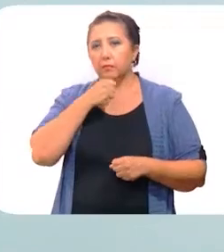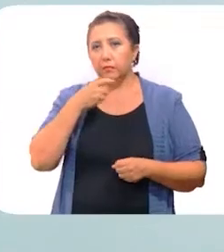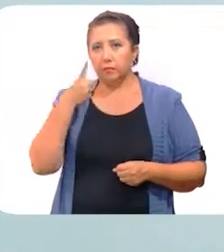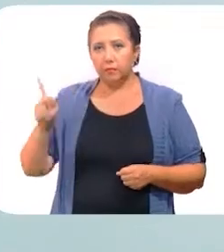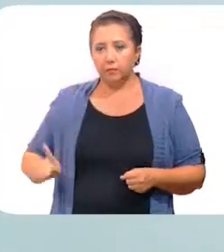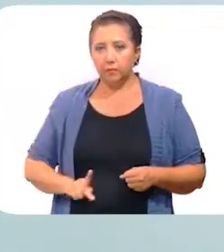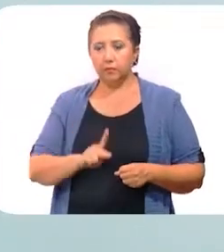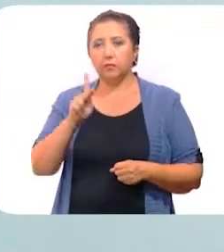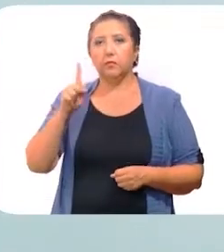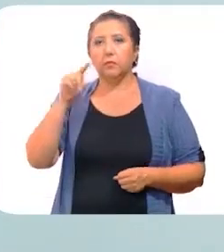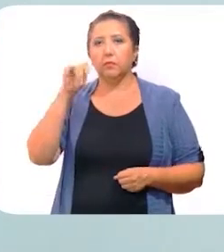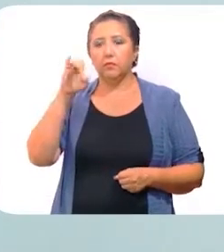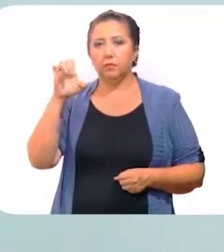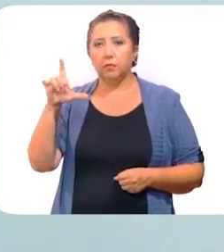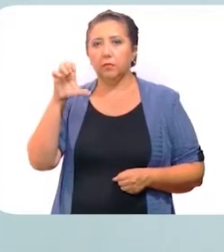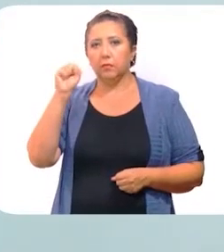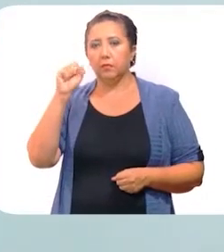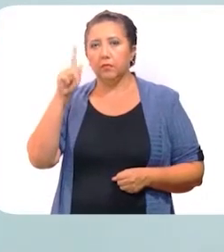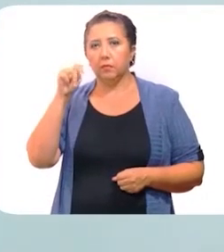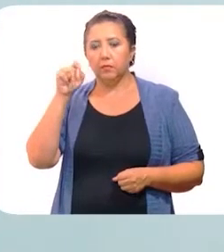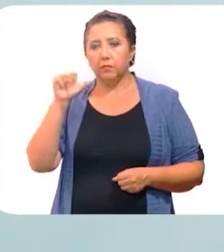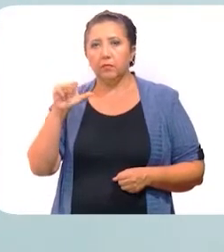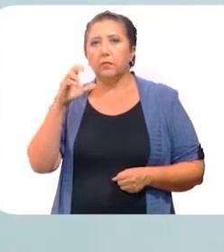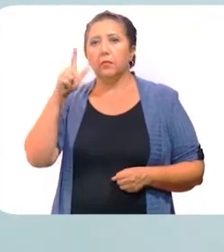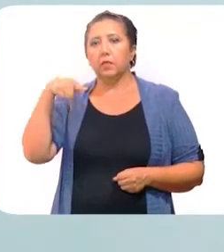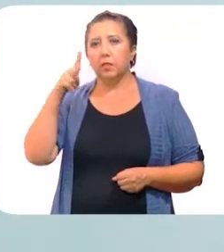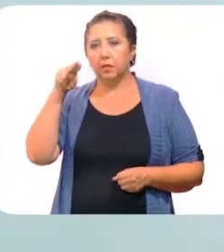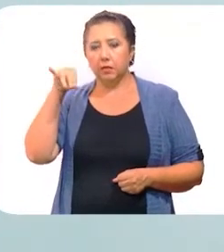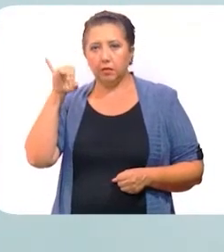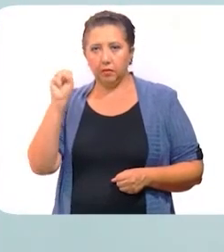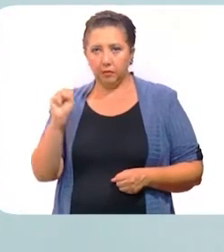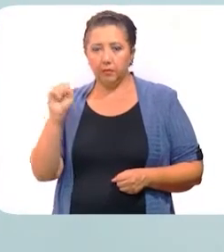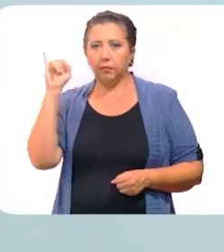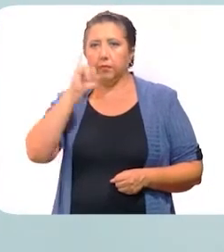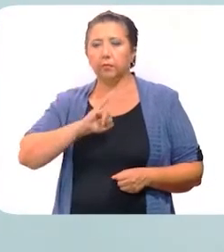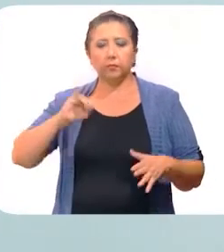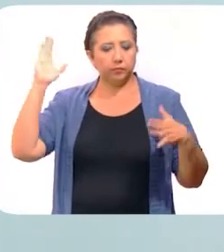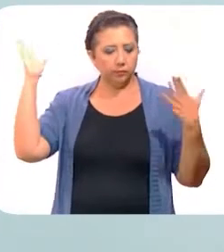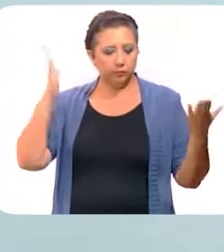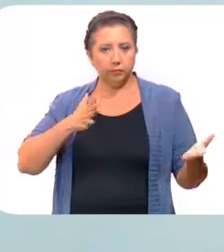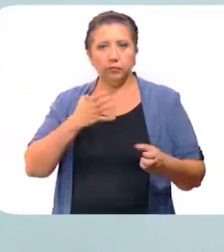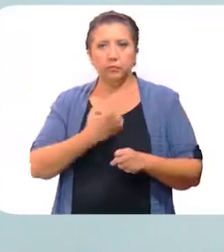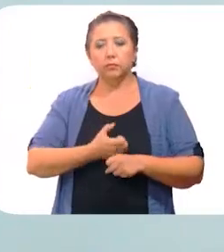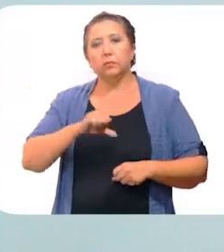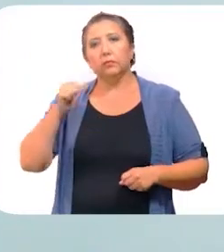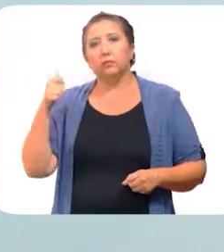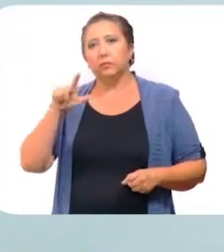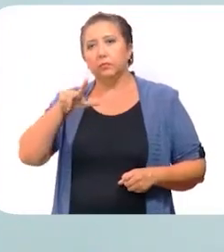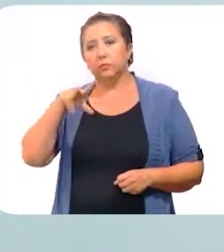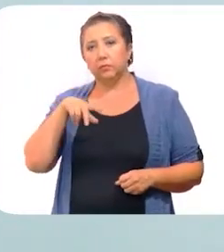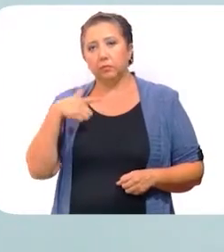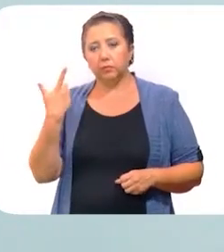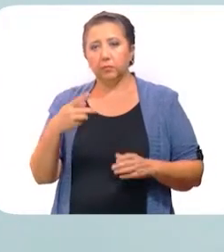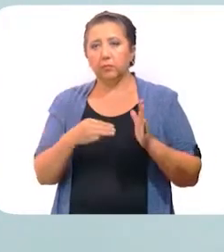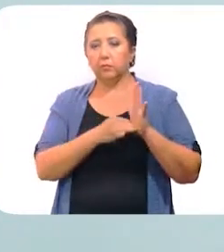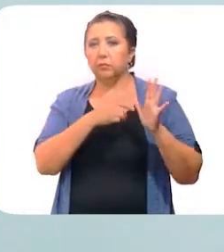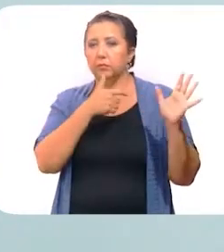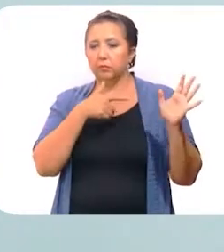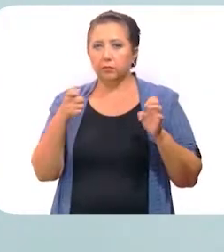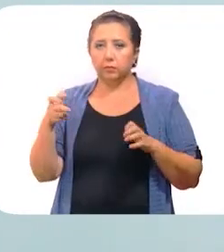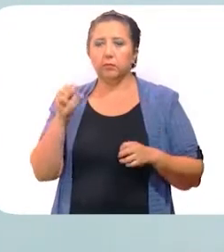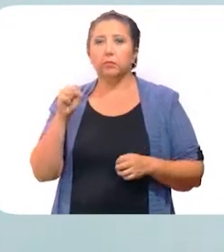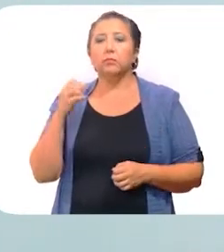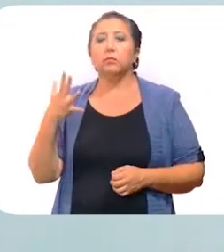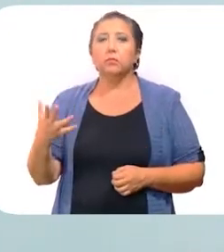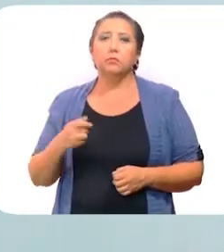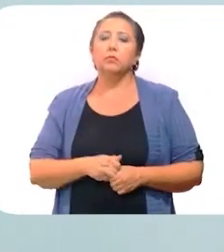los municipios de Ticul, Espita y Canacín. El jueves arribaron al estado otras 12,675 vacunas